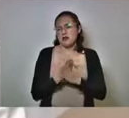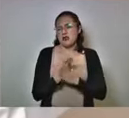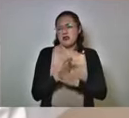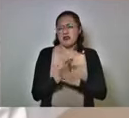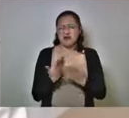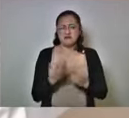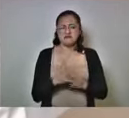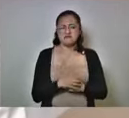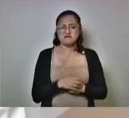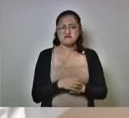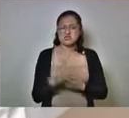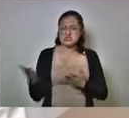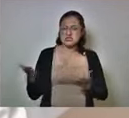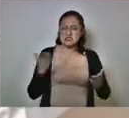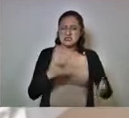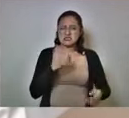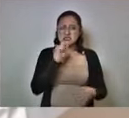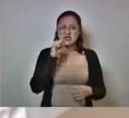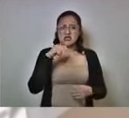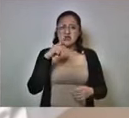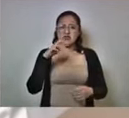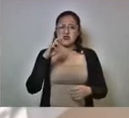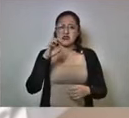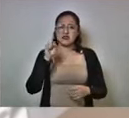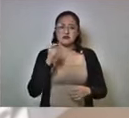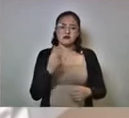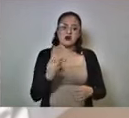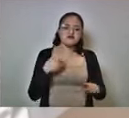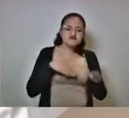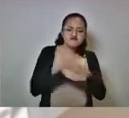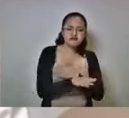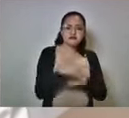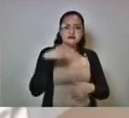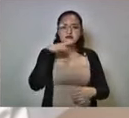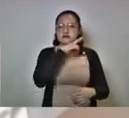mañana llegó a San Andrés y para adentro.